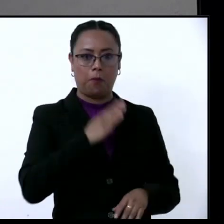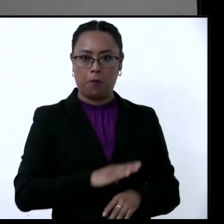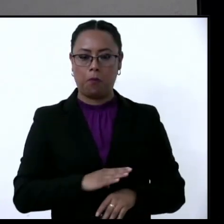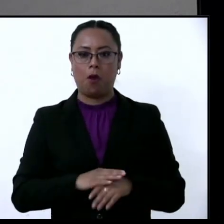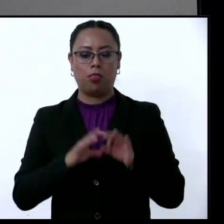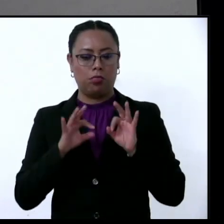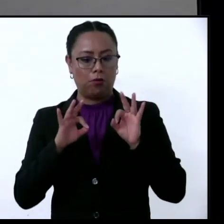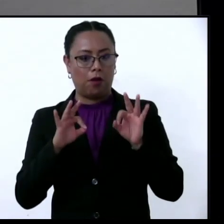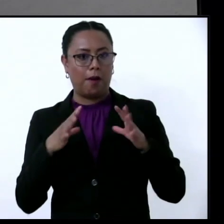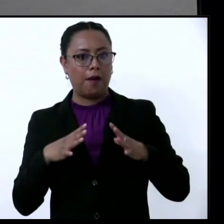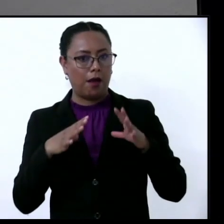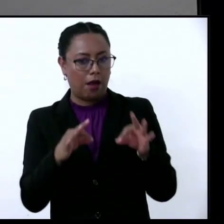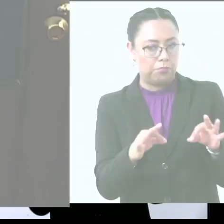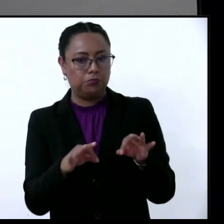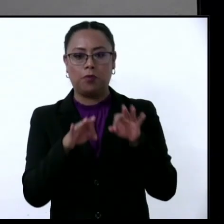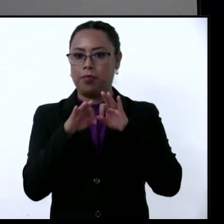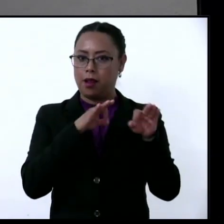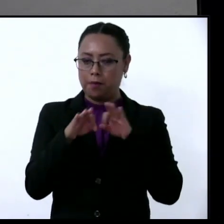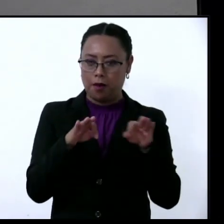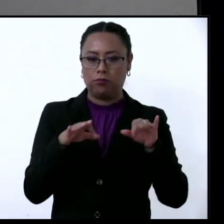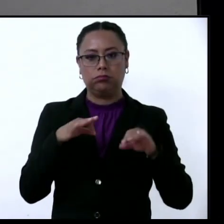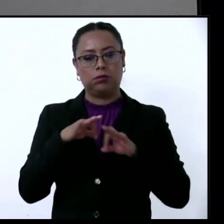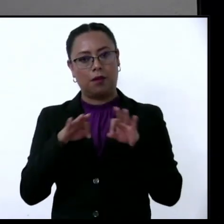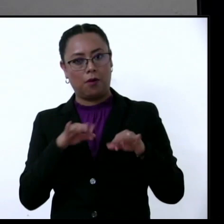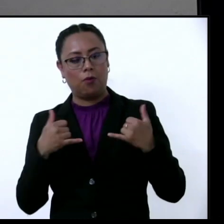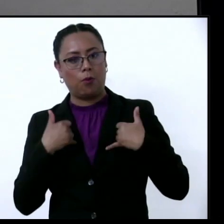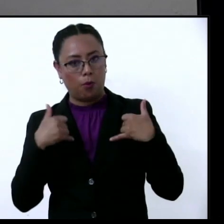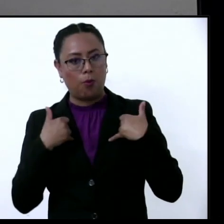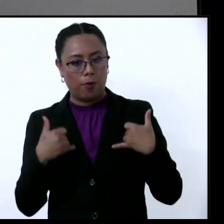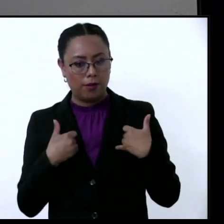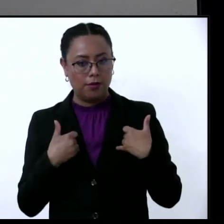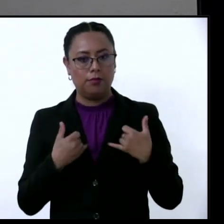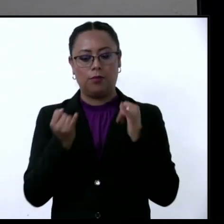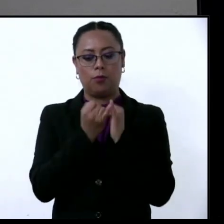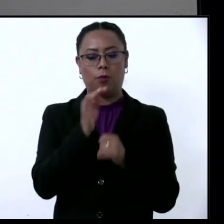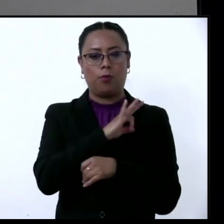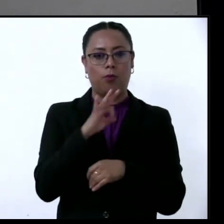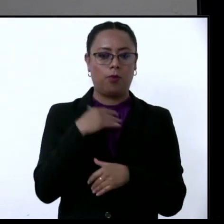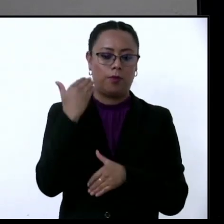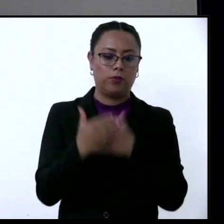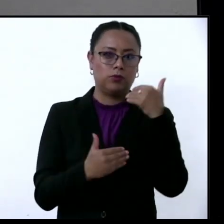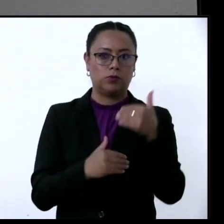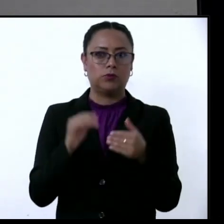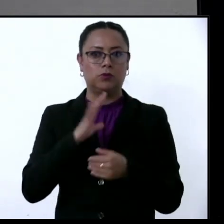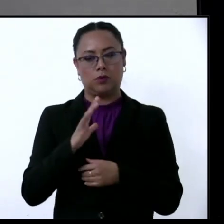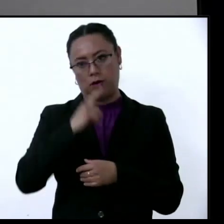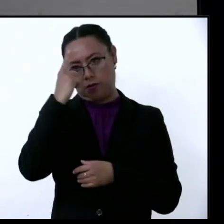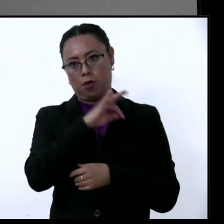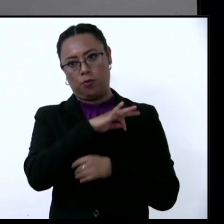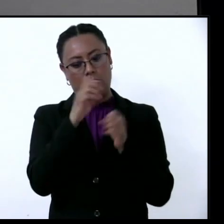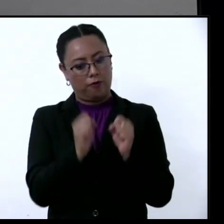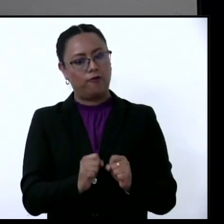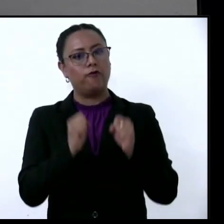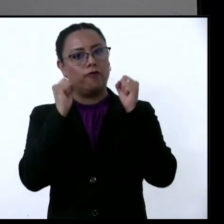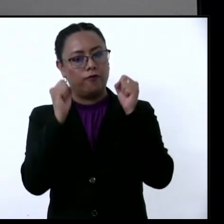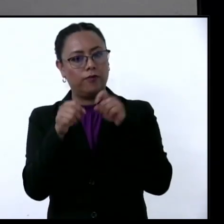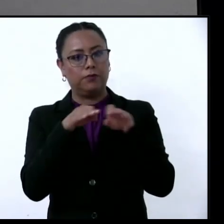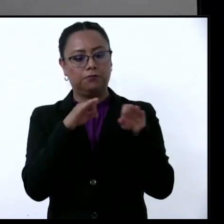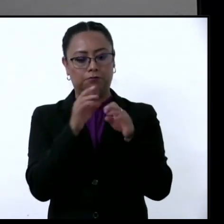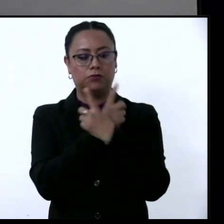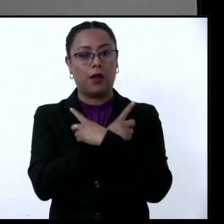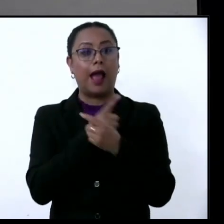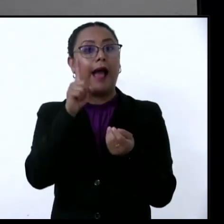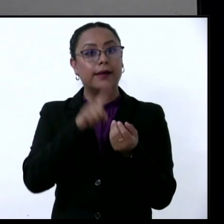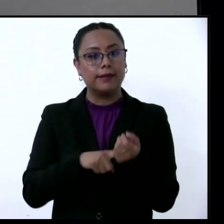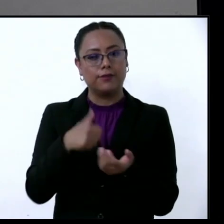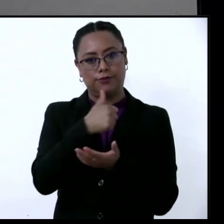de empleo, de trabajo juvenil, para poder tener procesos que nos ayuden a fortalecer el trabajo decente en nuestra